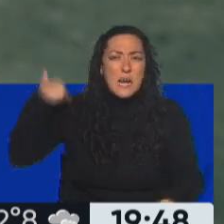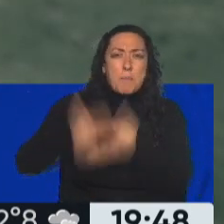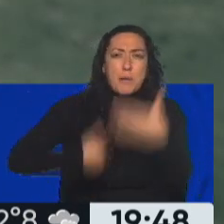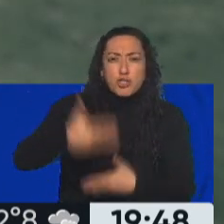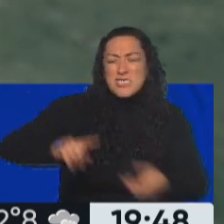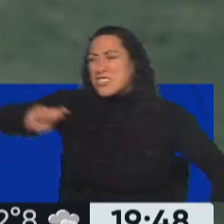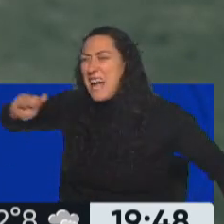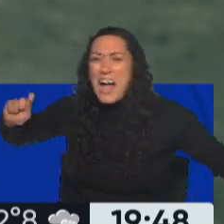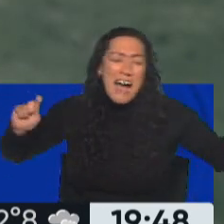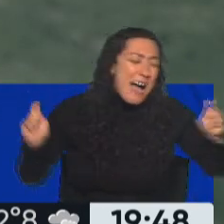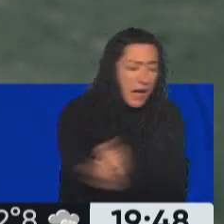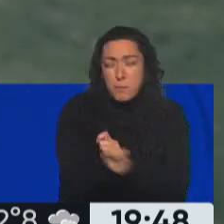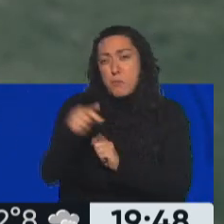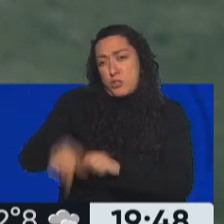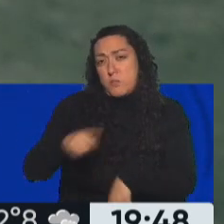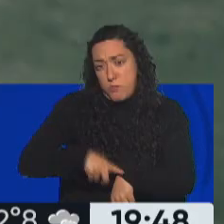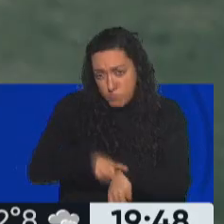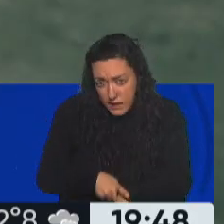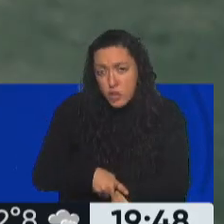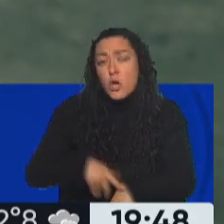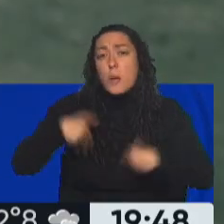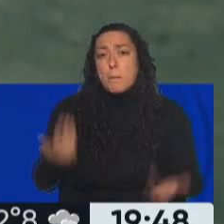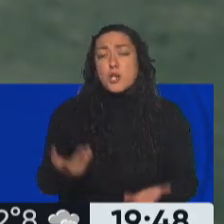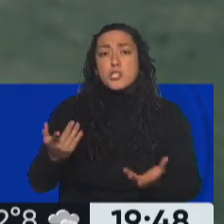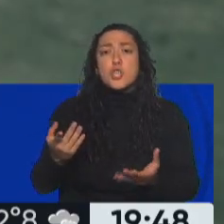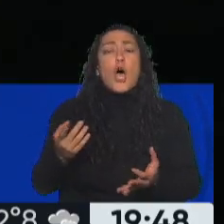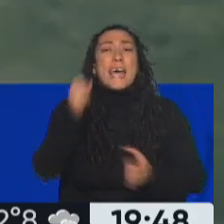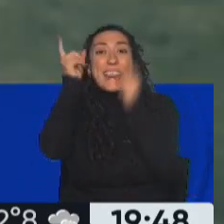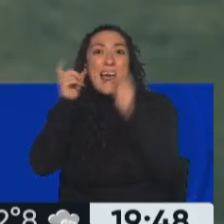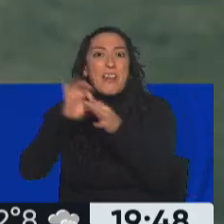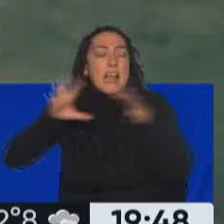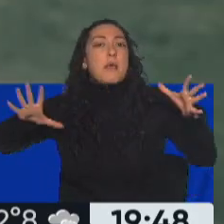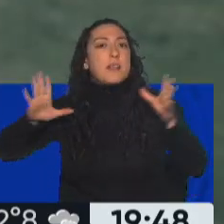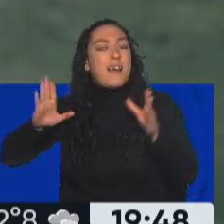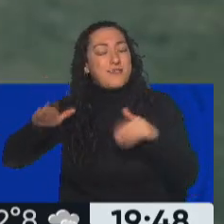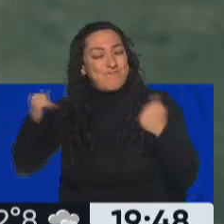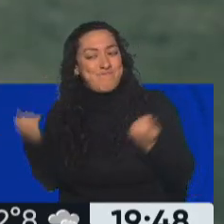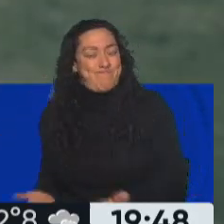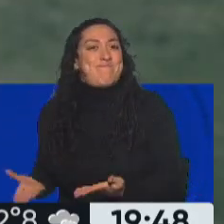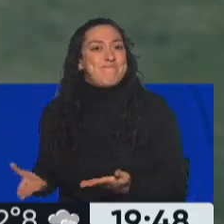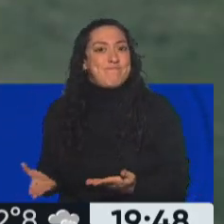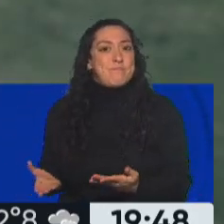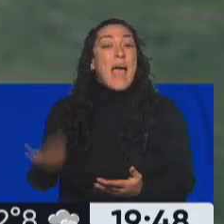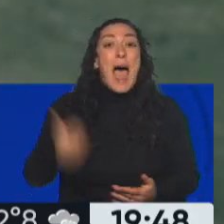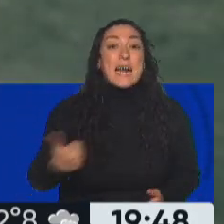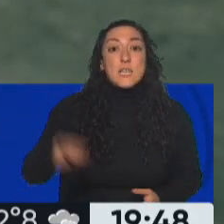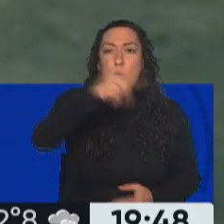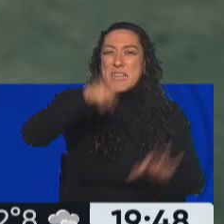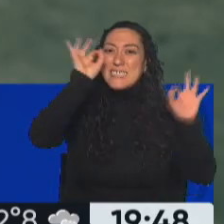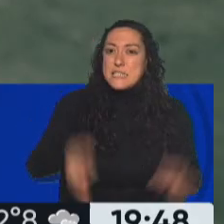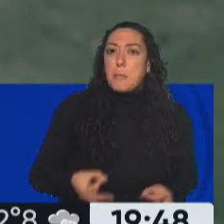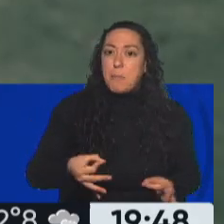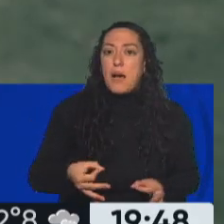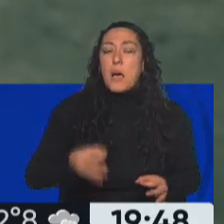profundo de cambio en la actualidad, ha decidido abrazar las ideas de la libertad. Sepa también que la Argentina no acompañará